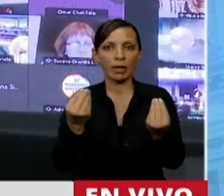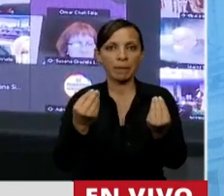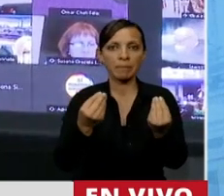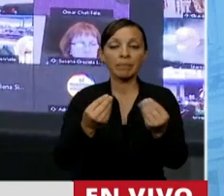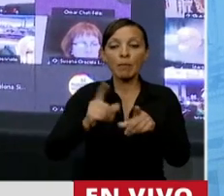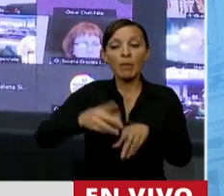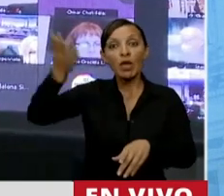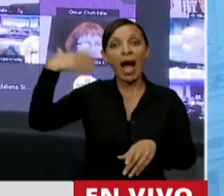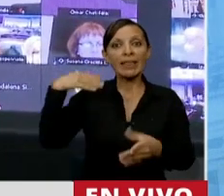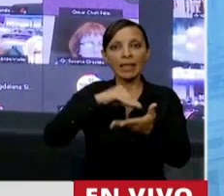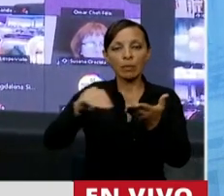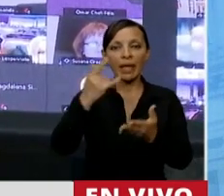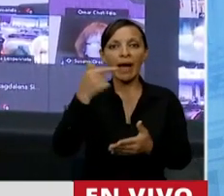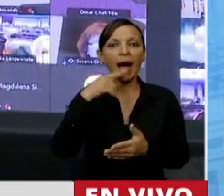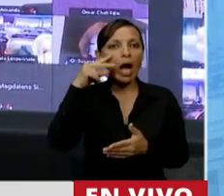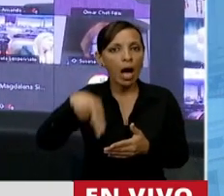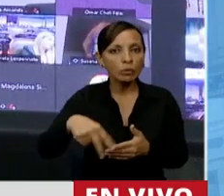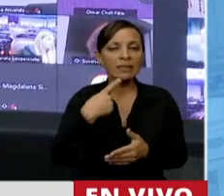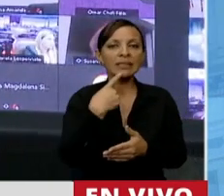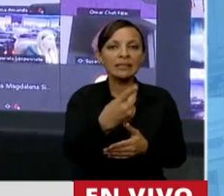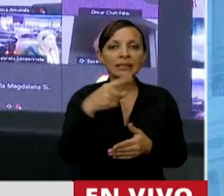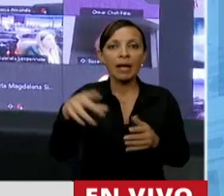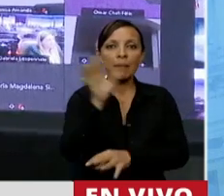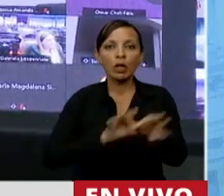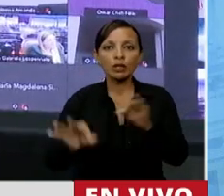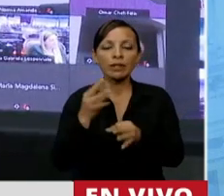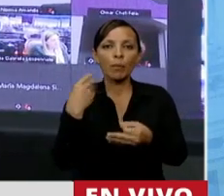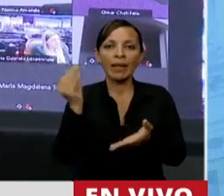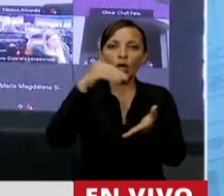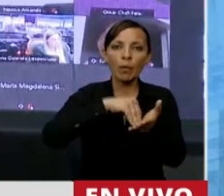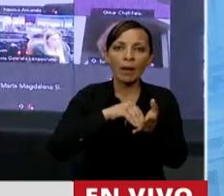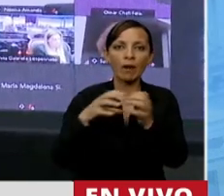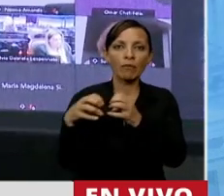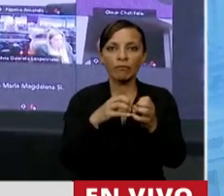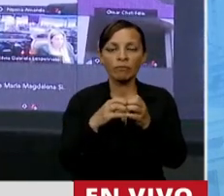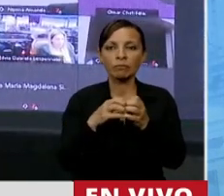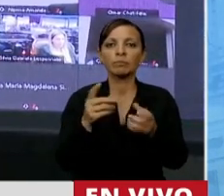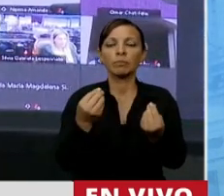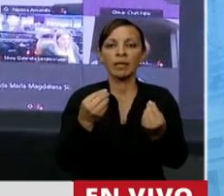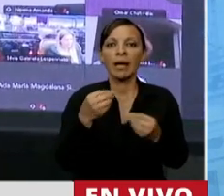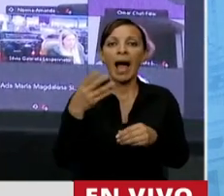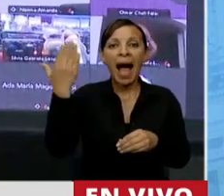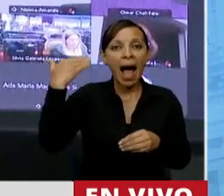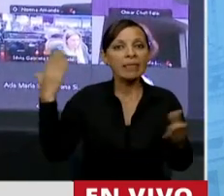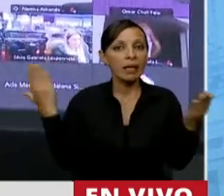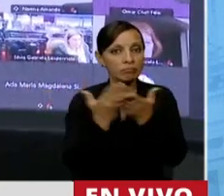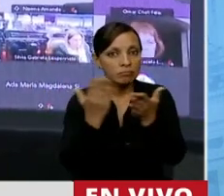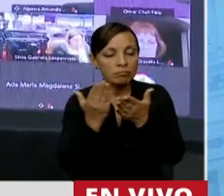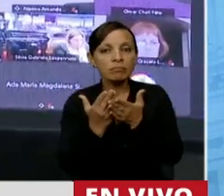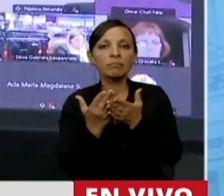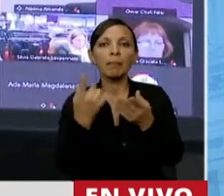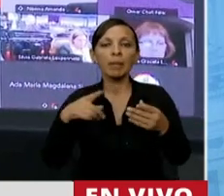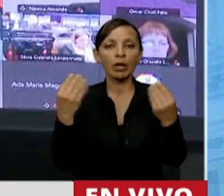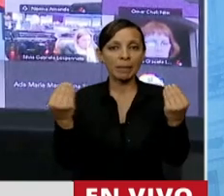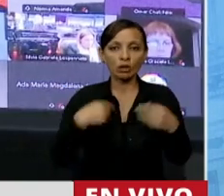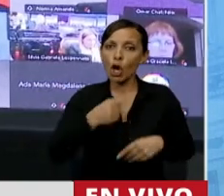lo planteaba la diputada Austin, por ejemplo, que este proyecto podría incorporar el tema de un foro específico, es porque lo hemos estudiado. Lo que pasa,